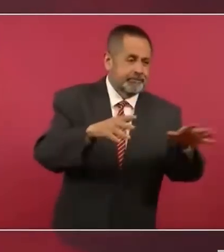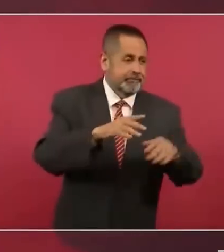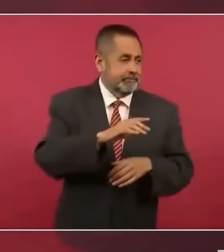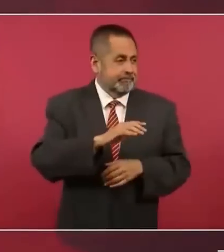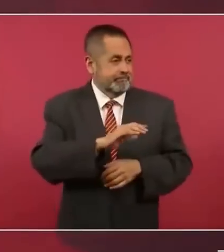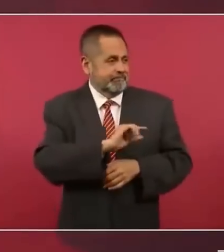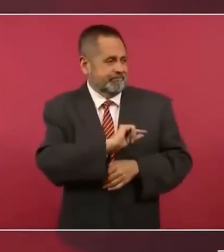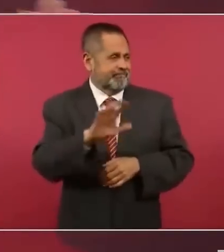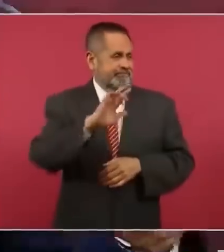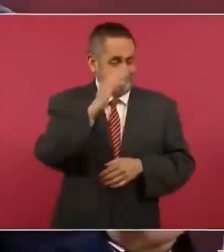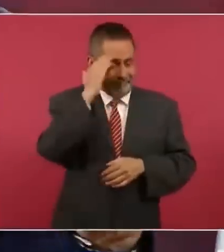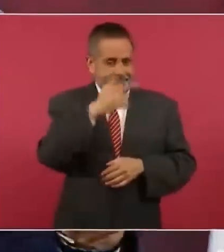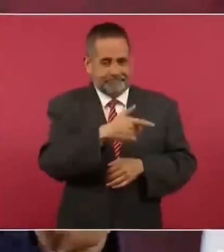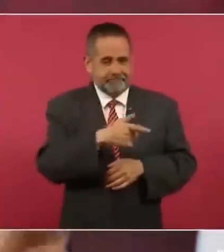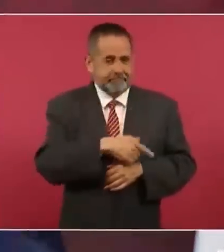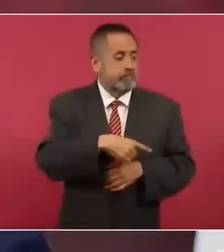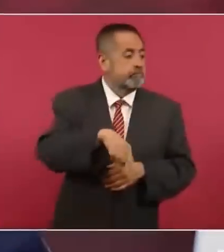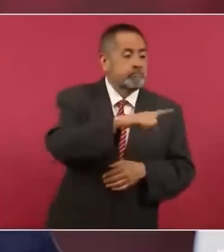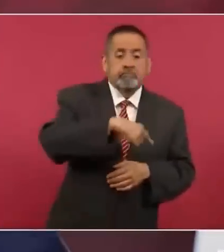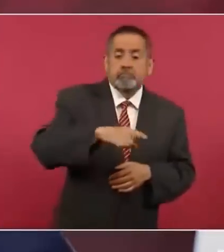famosos, callan